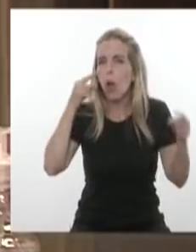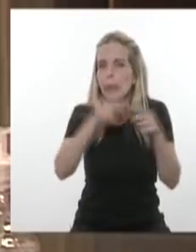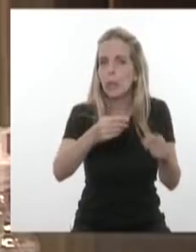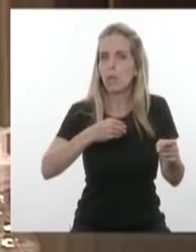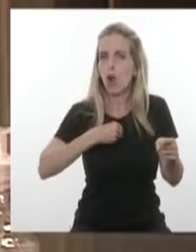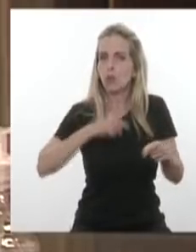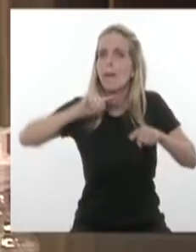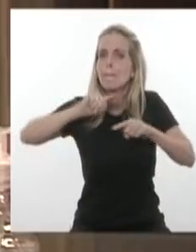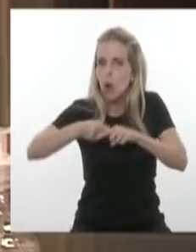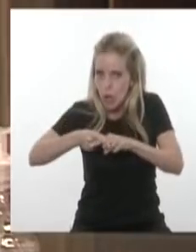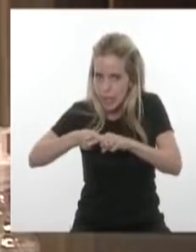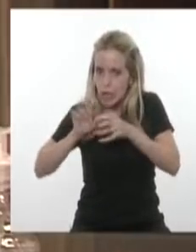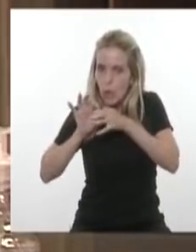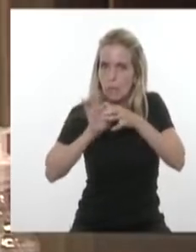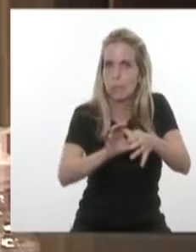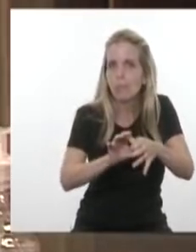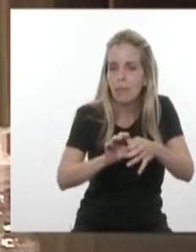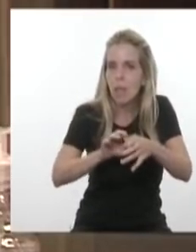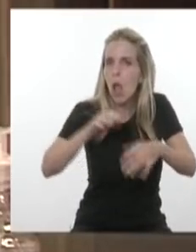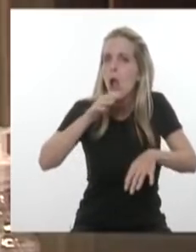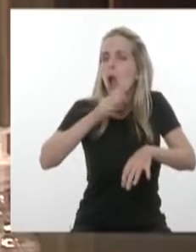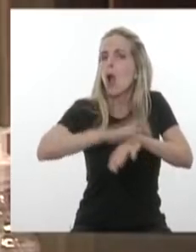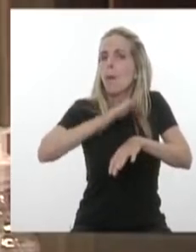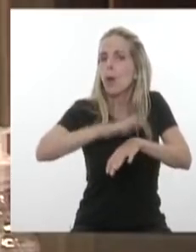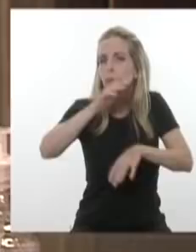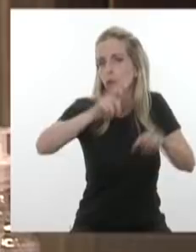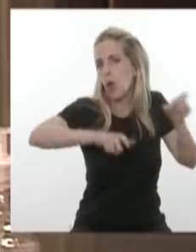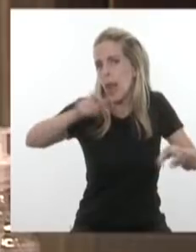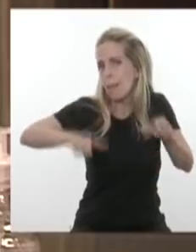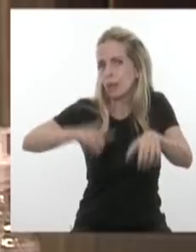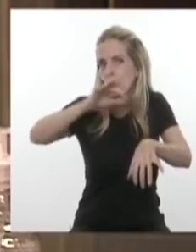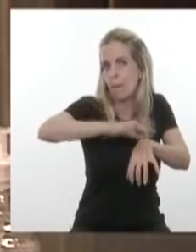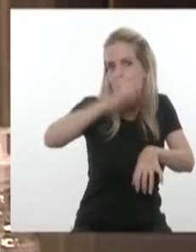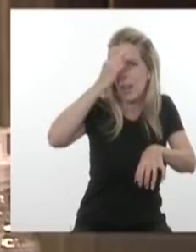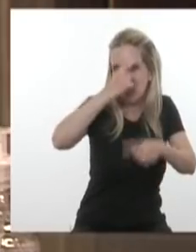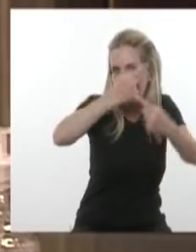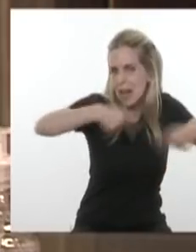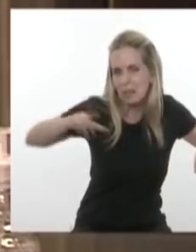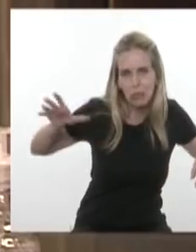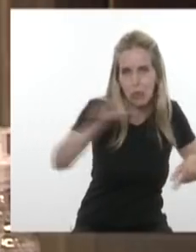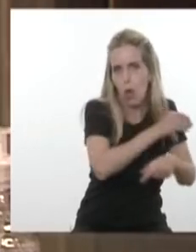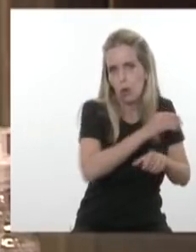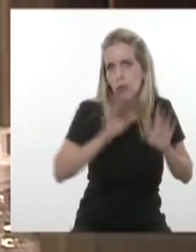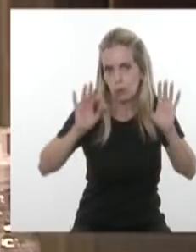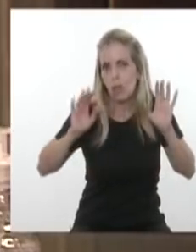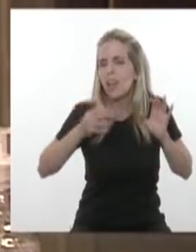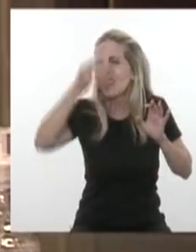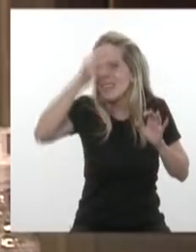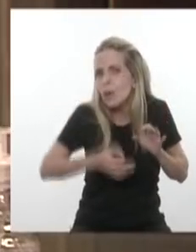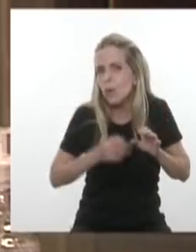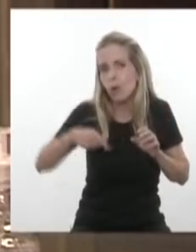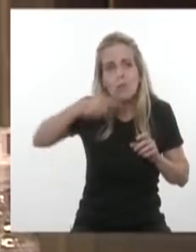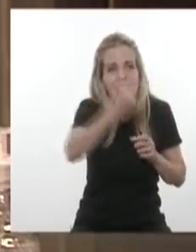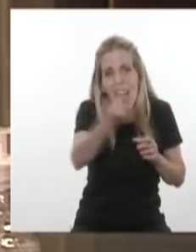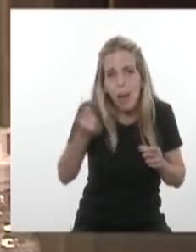acompañada por el enorme compromiso de los trabajadores de la salud todos conocemos ya a una persona que ha recibido por lo